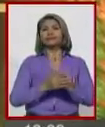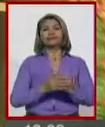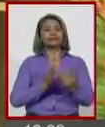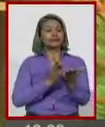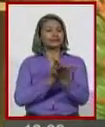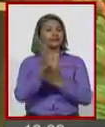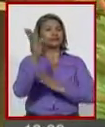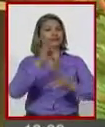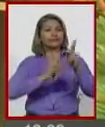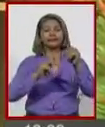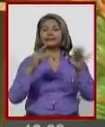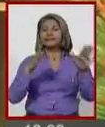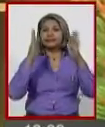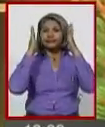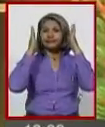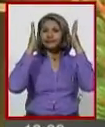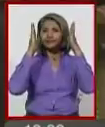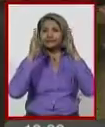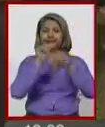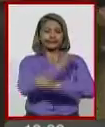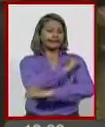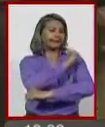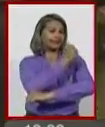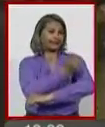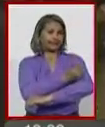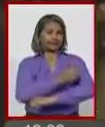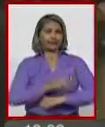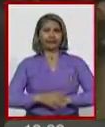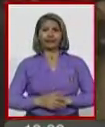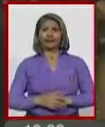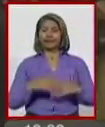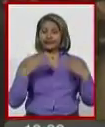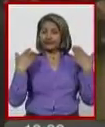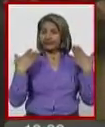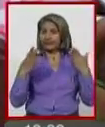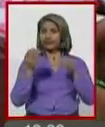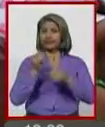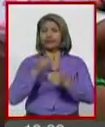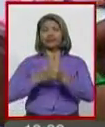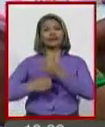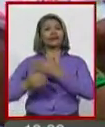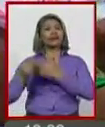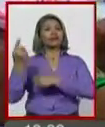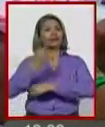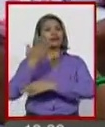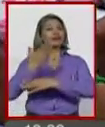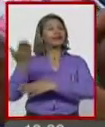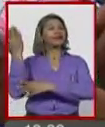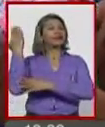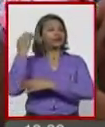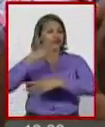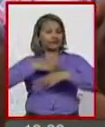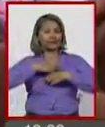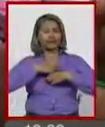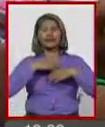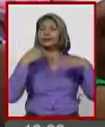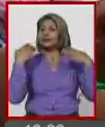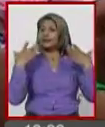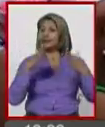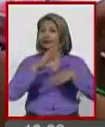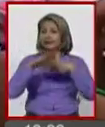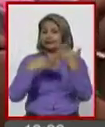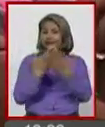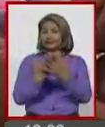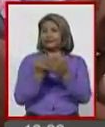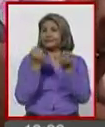el derecho del pueblo a ser escuchado por sus autoridades. Lo hemos visto en días anteriores con toda esta cantidad de protestas, con